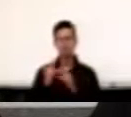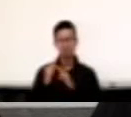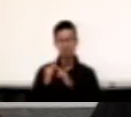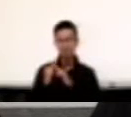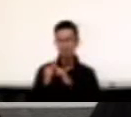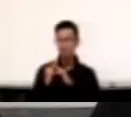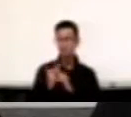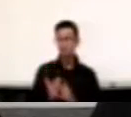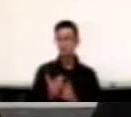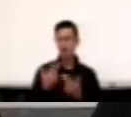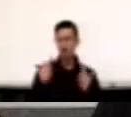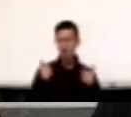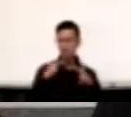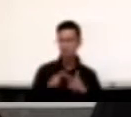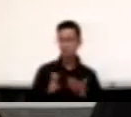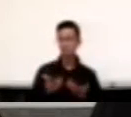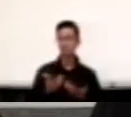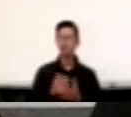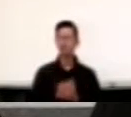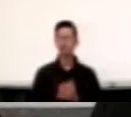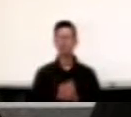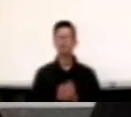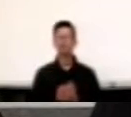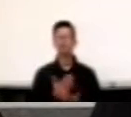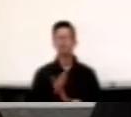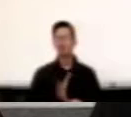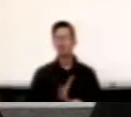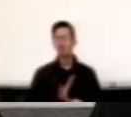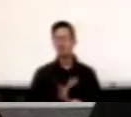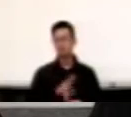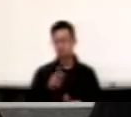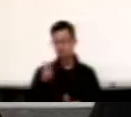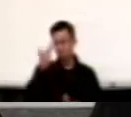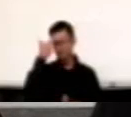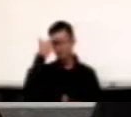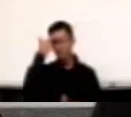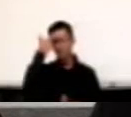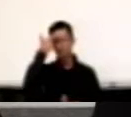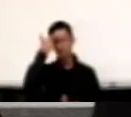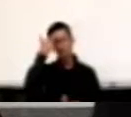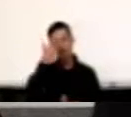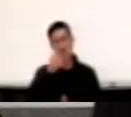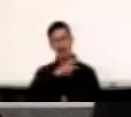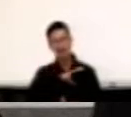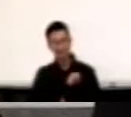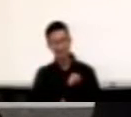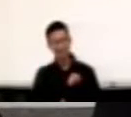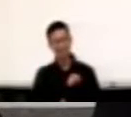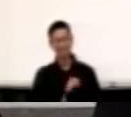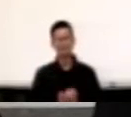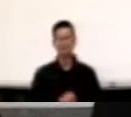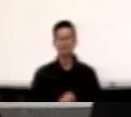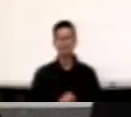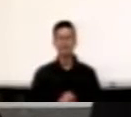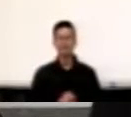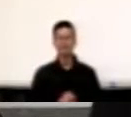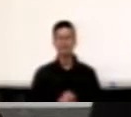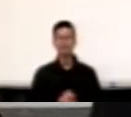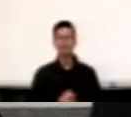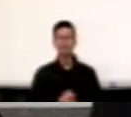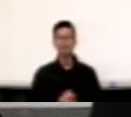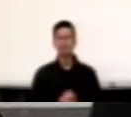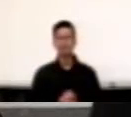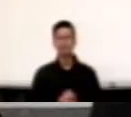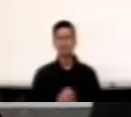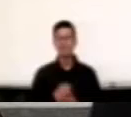ingresar al Sistema Nacional de Investigadores y yo lo llevo como un grato recuerdo de, pues incluso de una época que yo